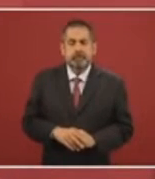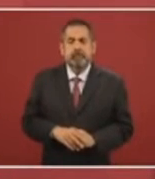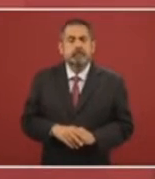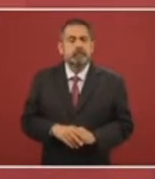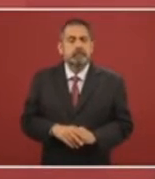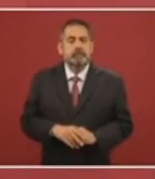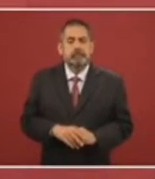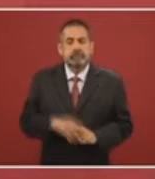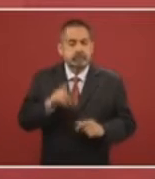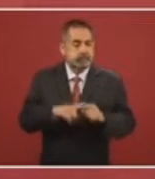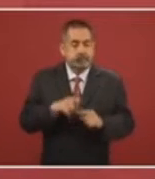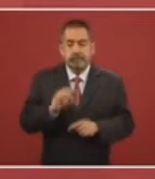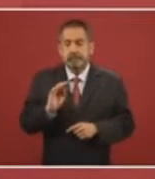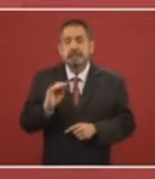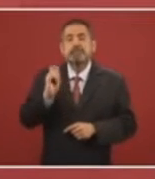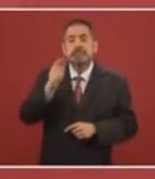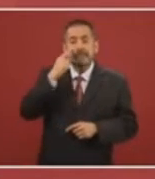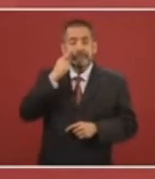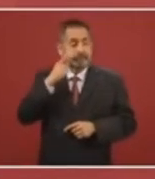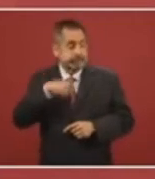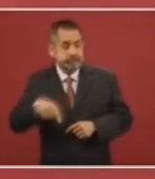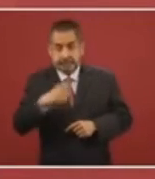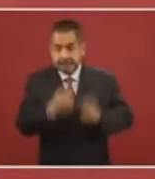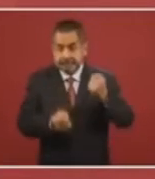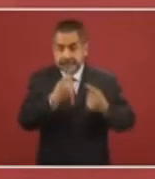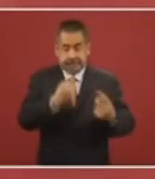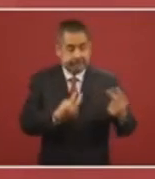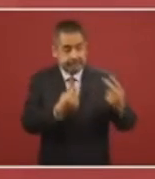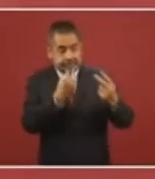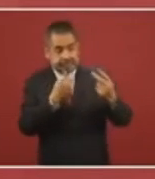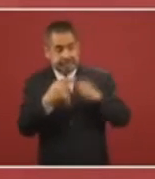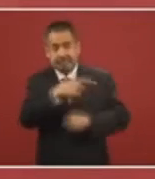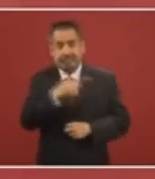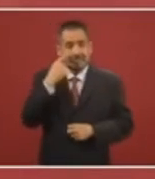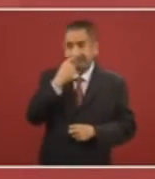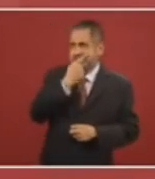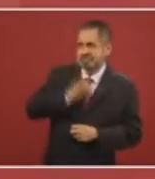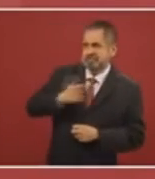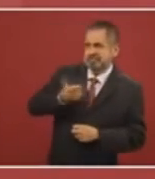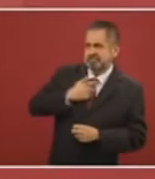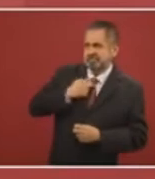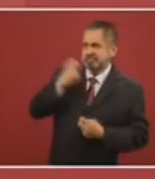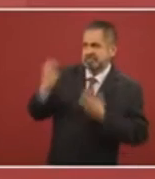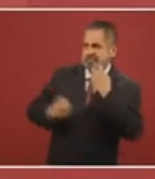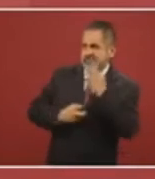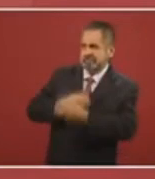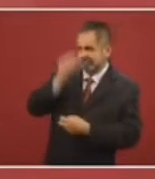quienes no nos ven con buenos ojos y aprovechan todo para echarnos la